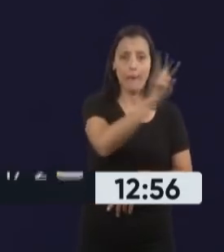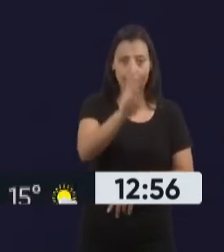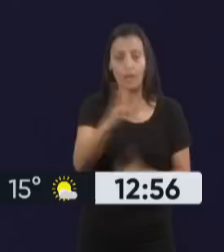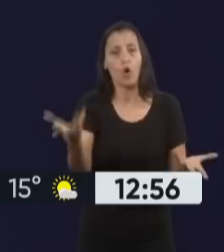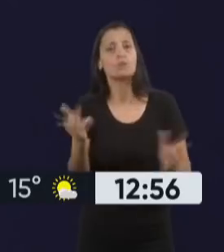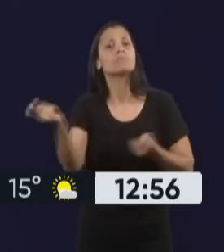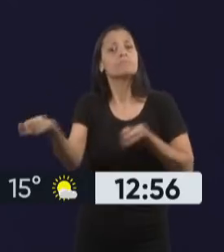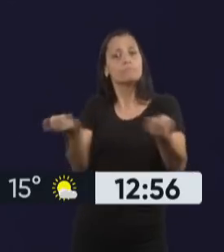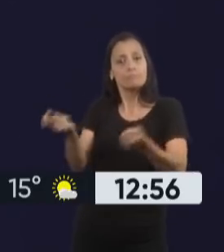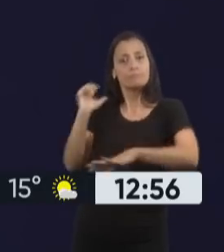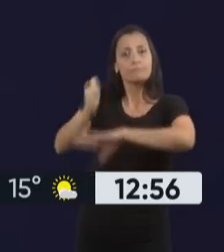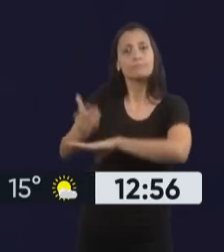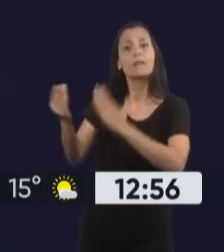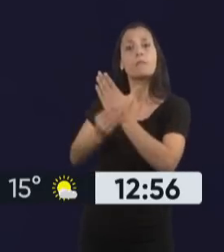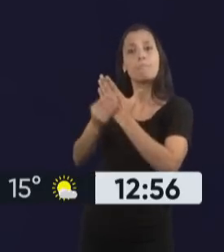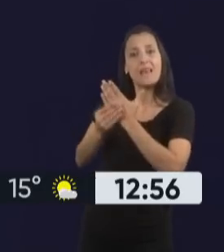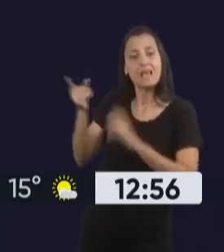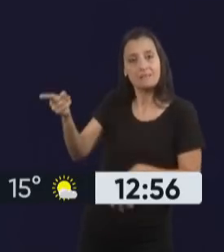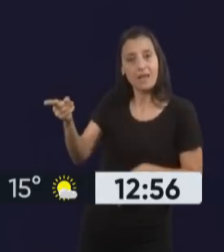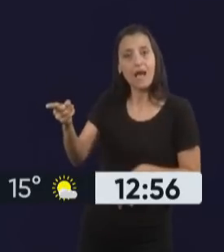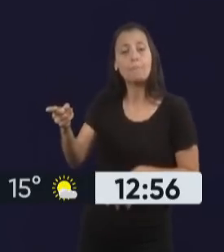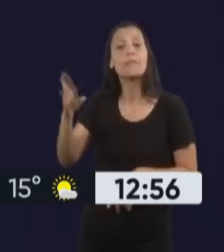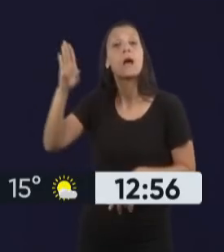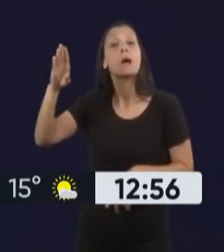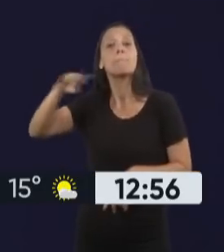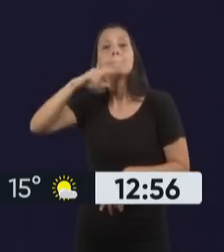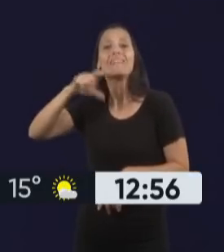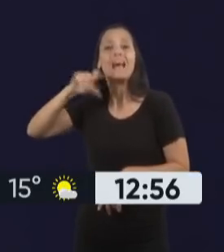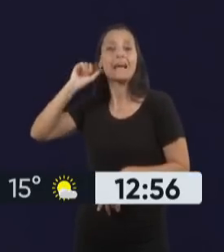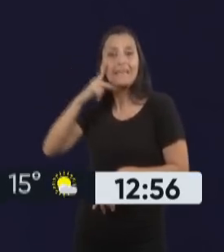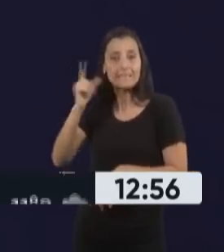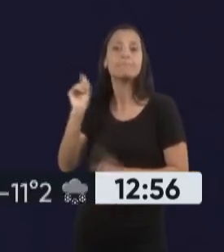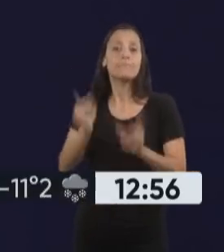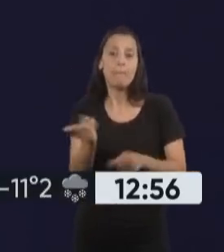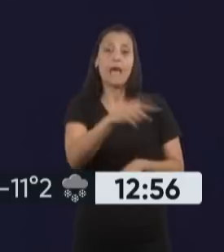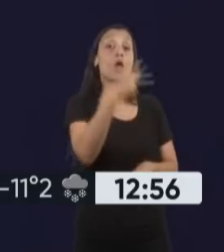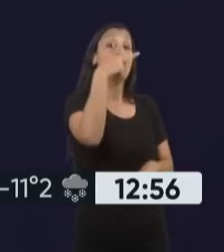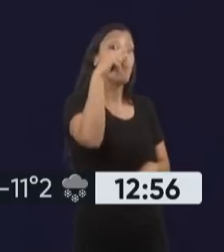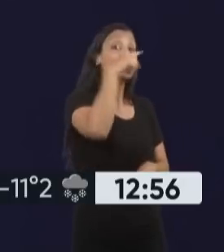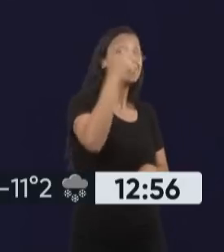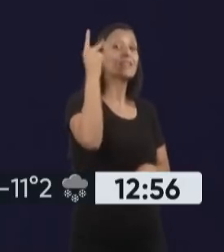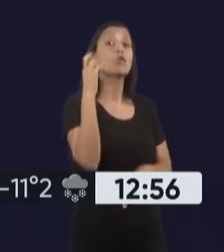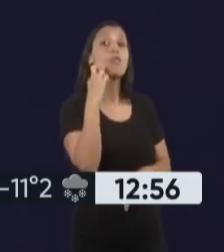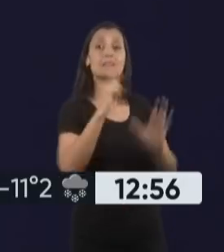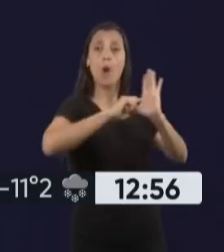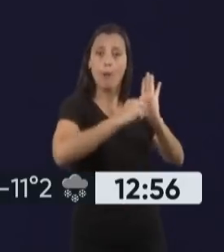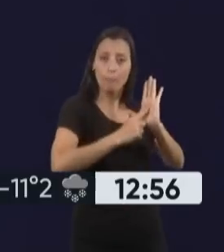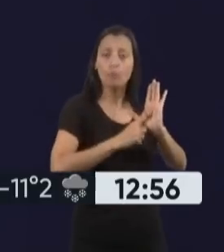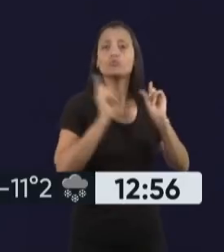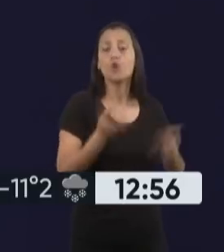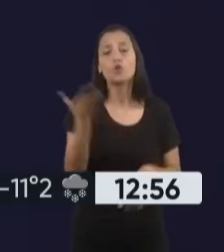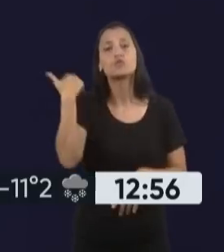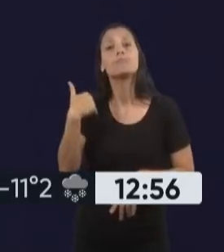la gestión de la fugaz ministra Batakis, y de 2.719 puntos en octubre del